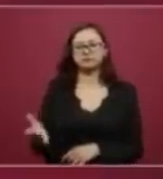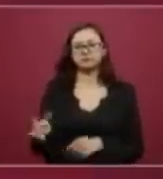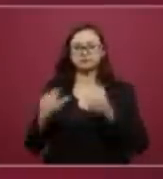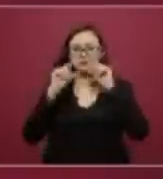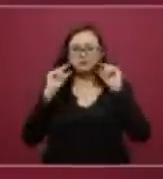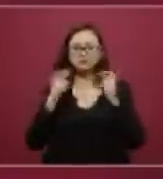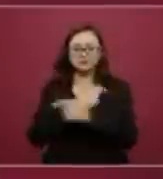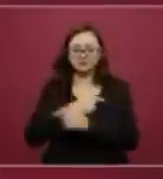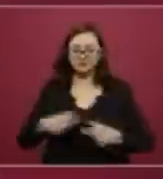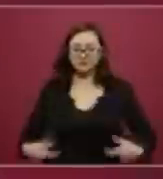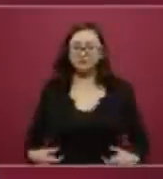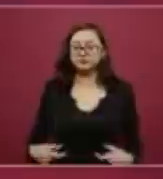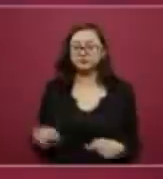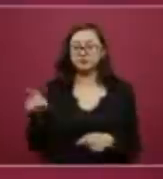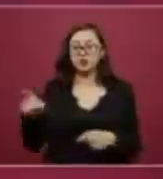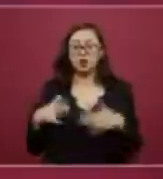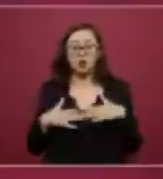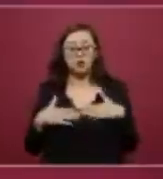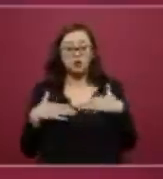Emiliano Zapata,